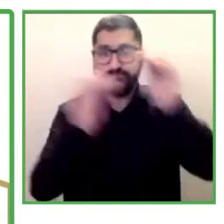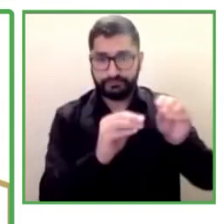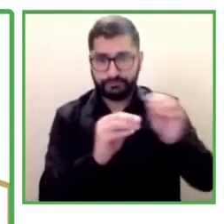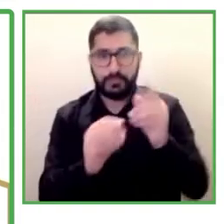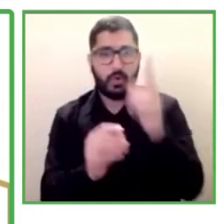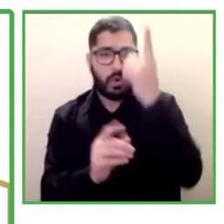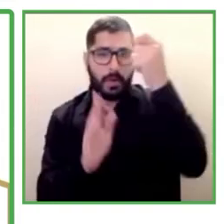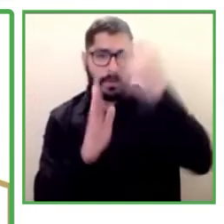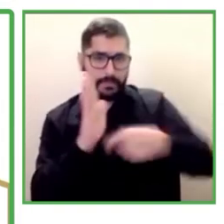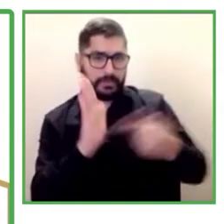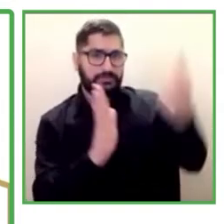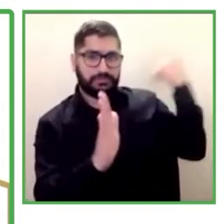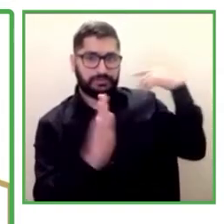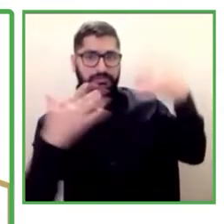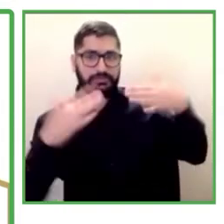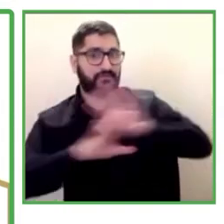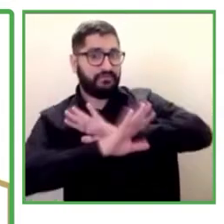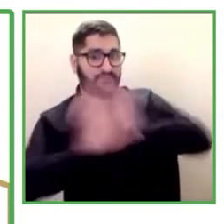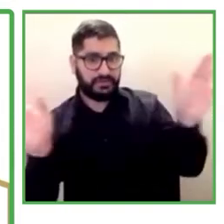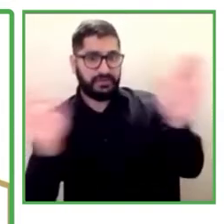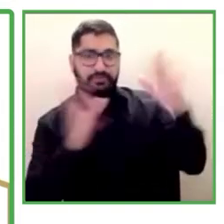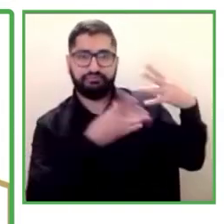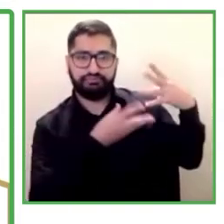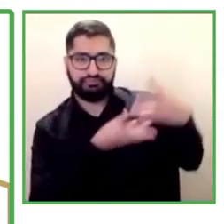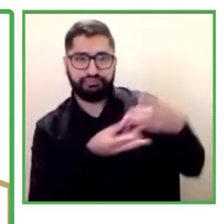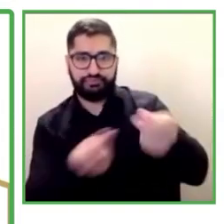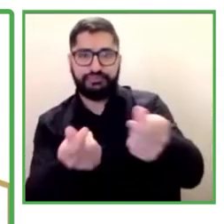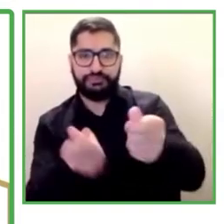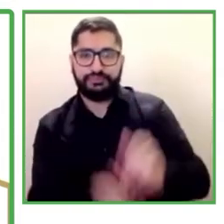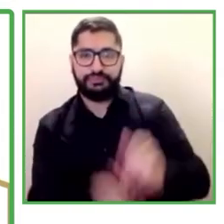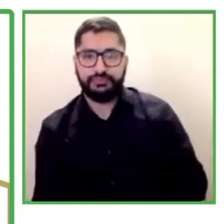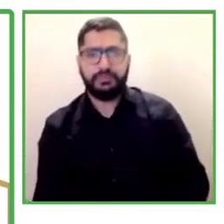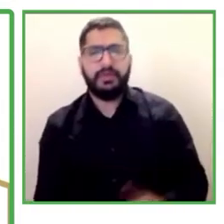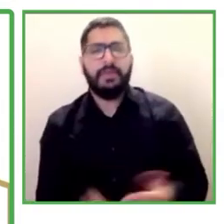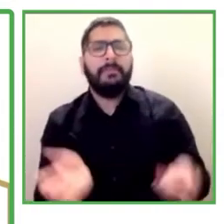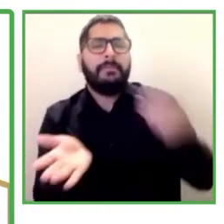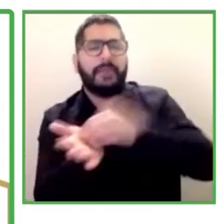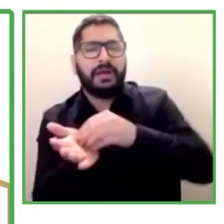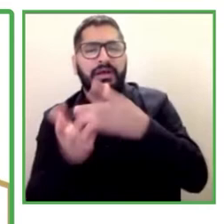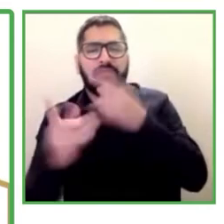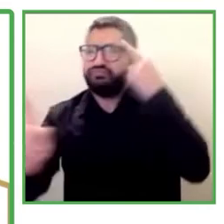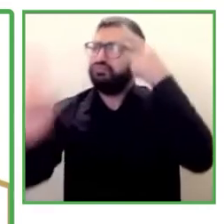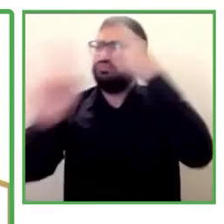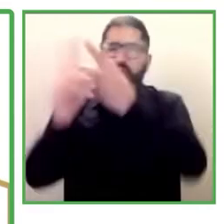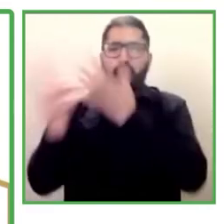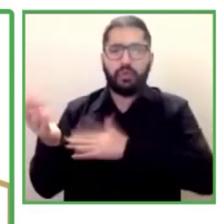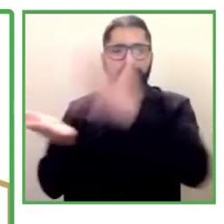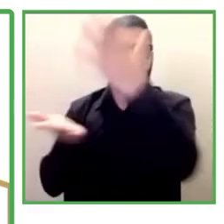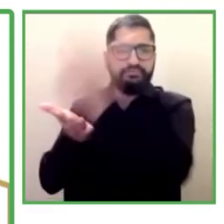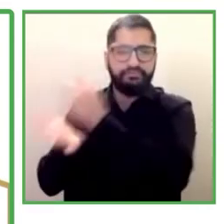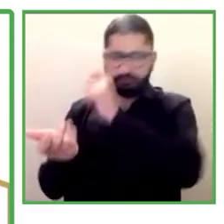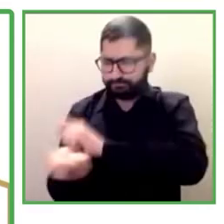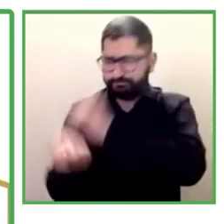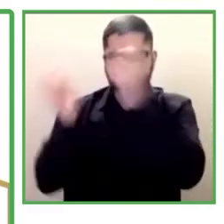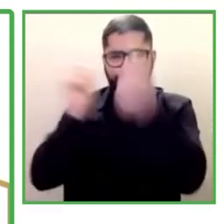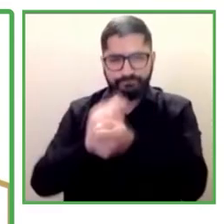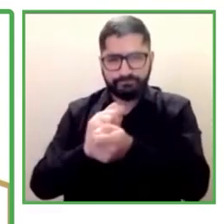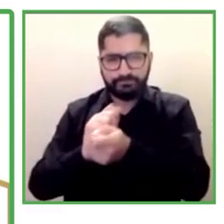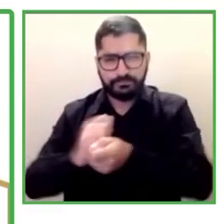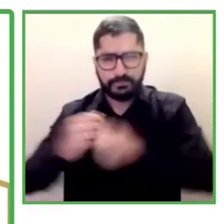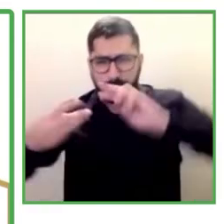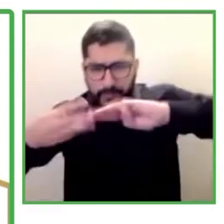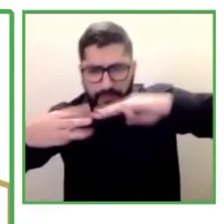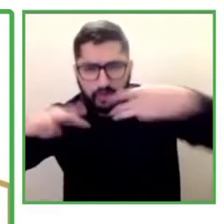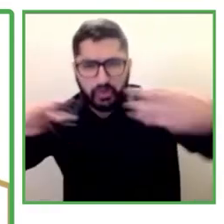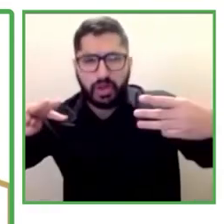más desafiante en este proceso fue ajustar la metodología, porque nosotros, bueno, y el programa de